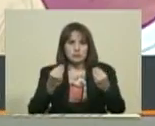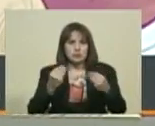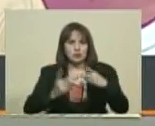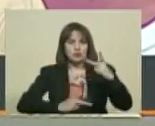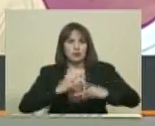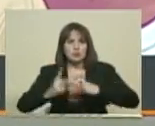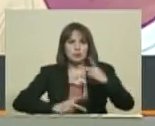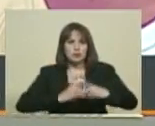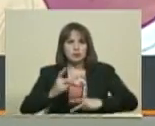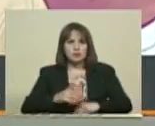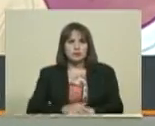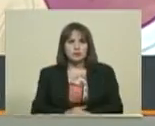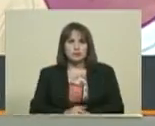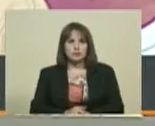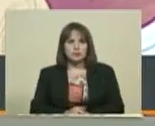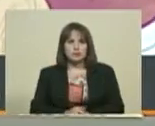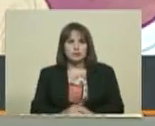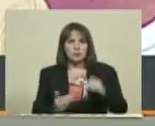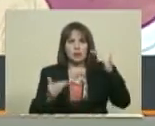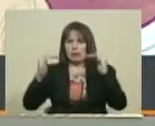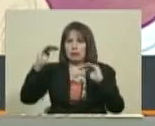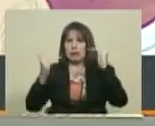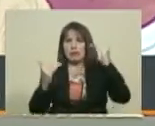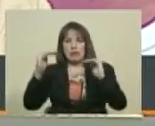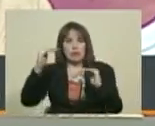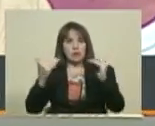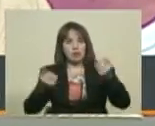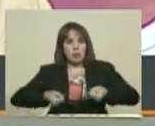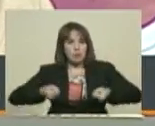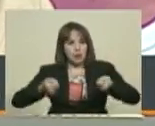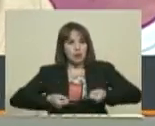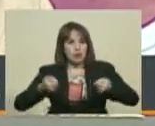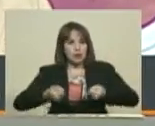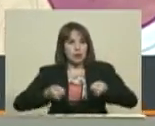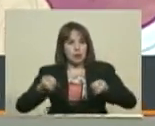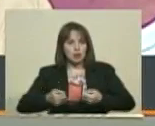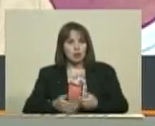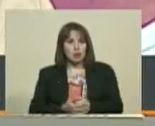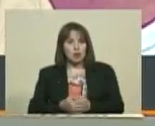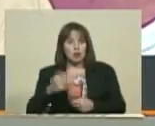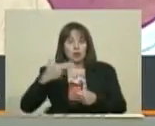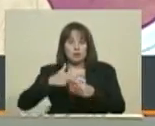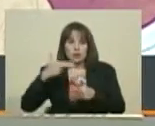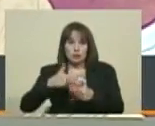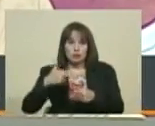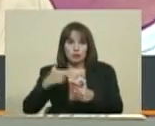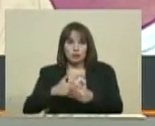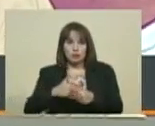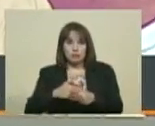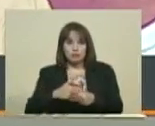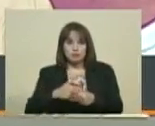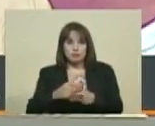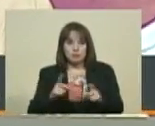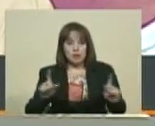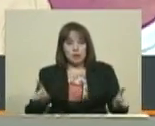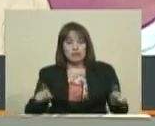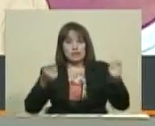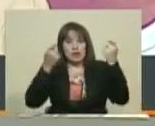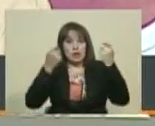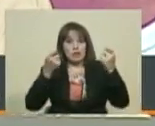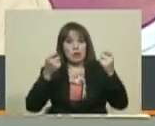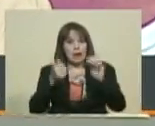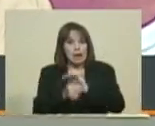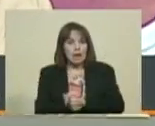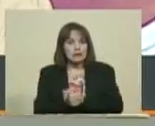proceso de equilibrio en los mercados internacionales del petróleo y de recuperación